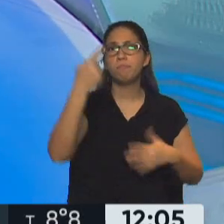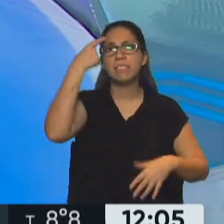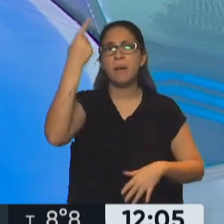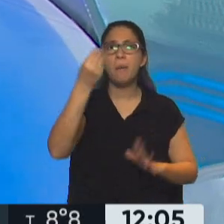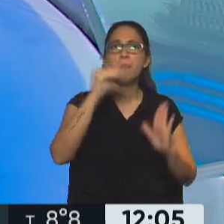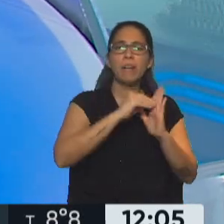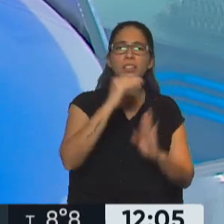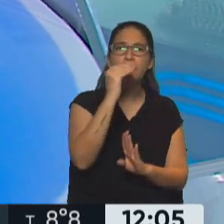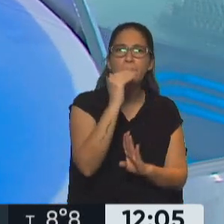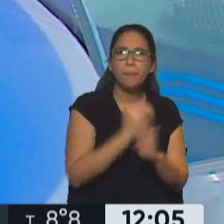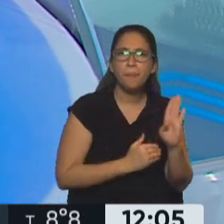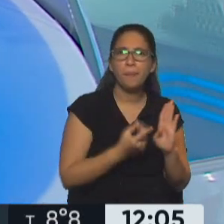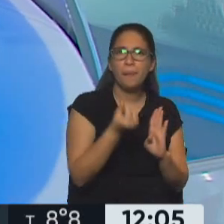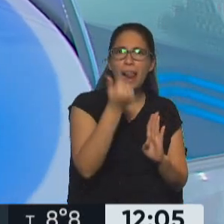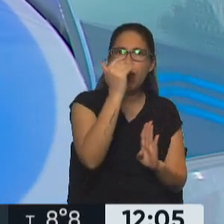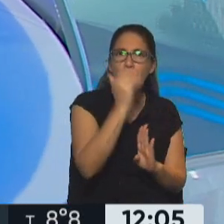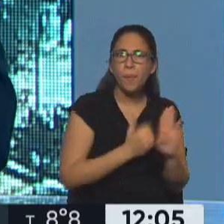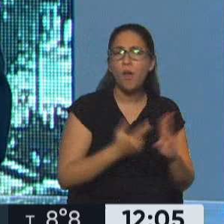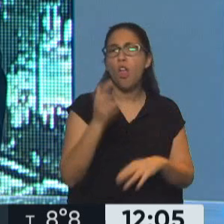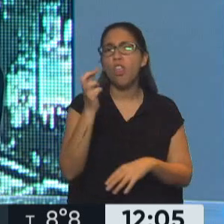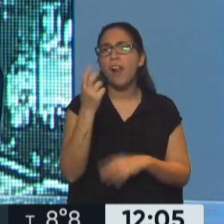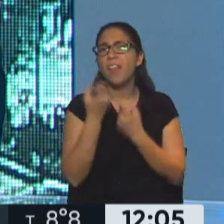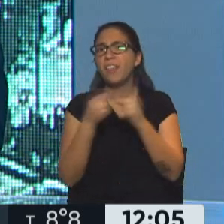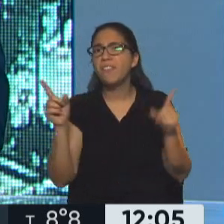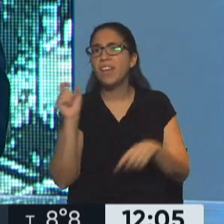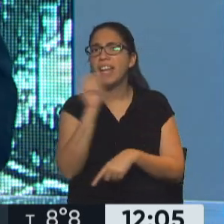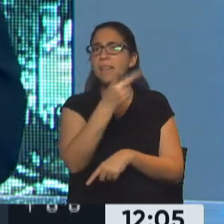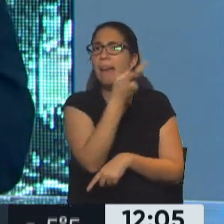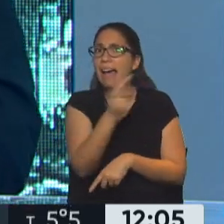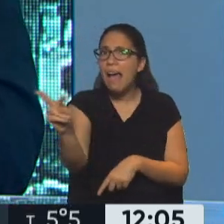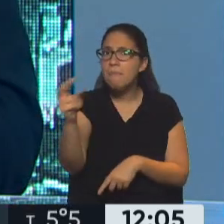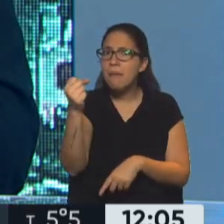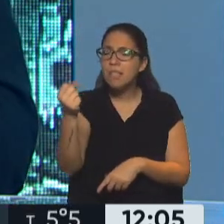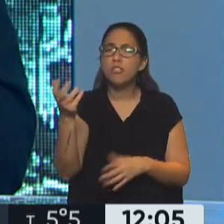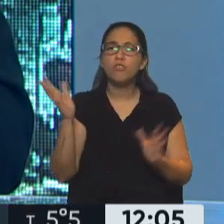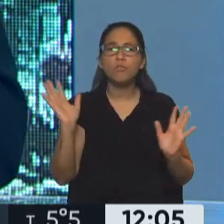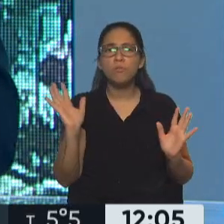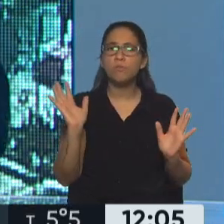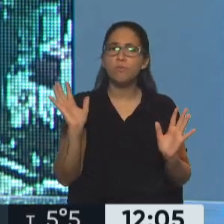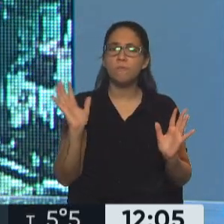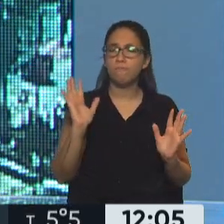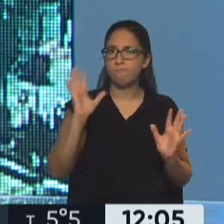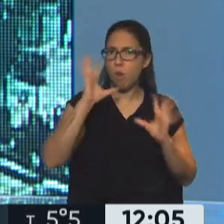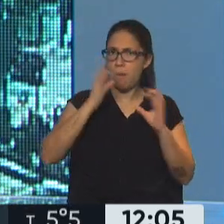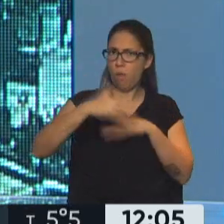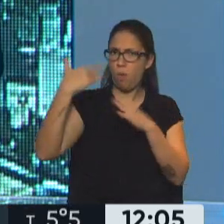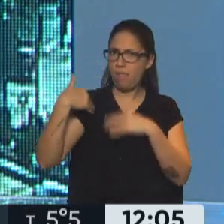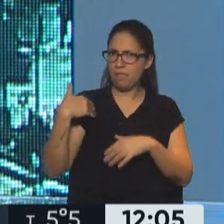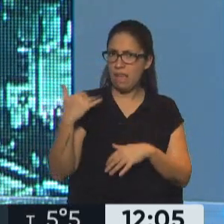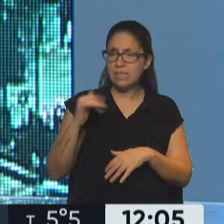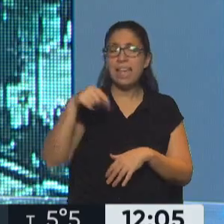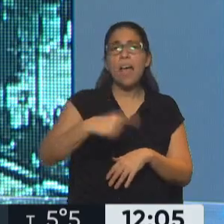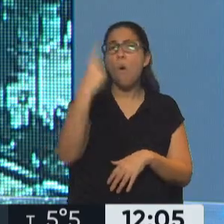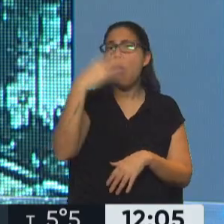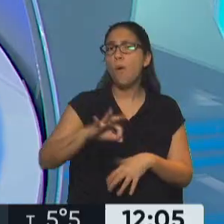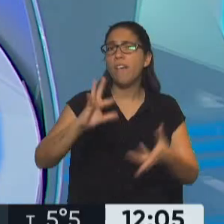devaluaciones, hacer directamente un dólar diferencial y demás, no hubo acuerdo en ninguna, y esta es la única que tuvo consenso